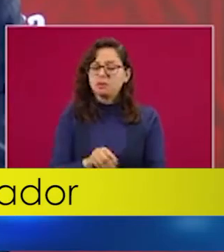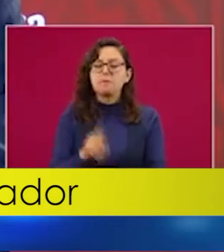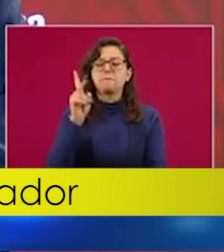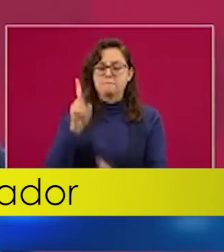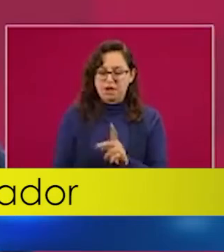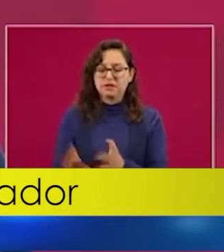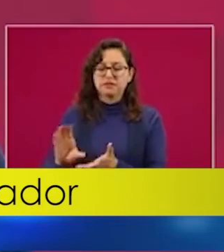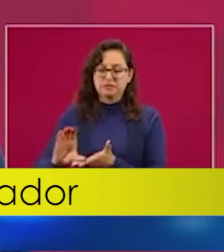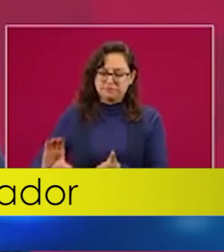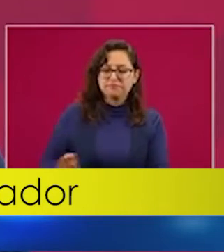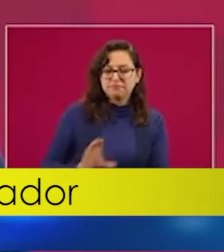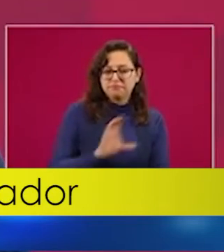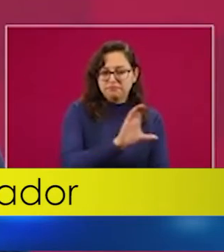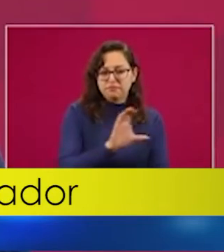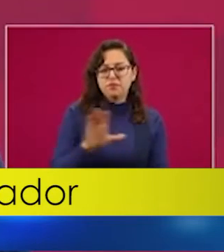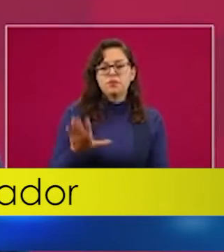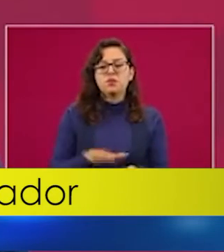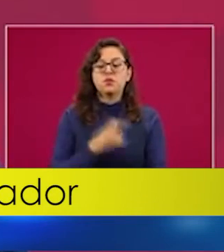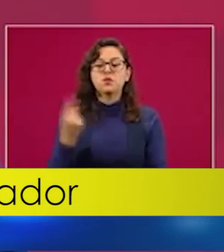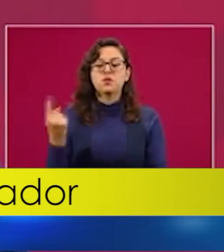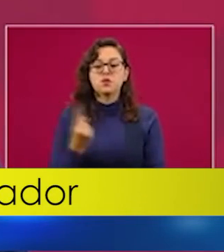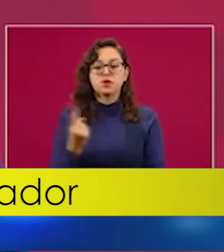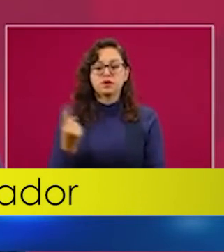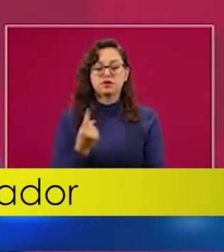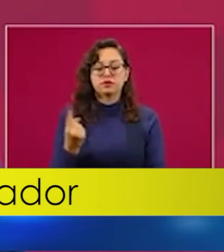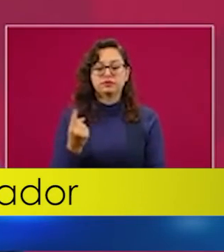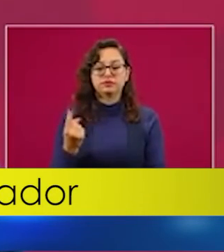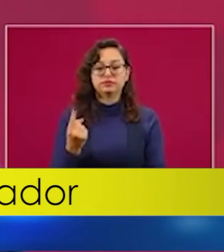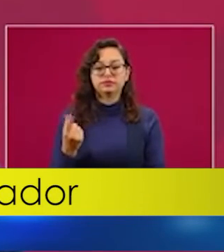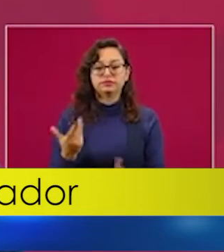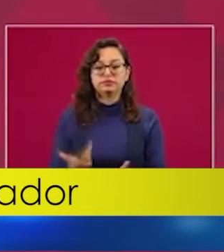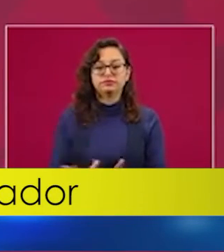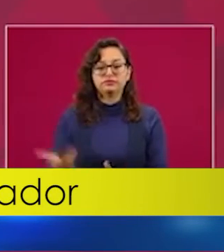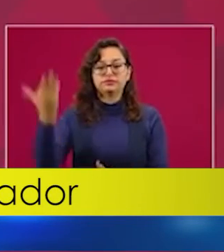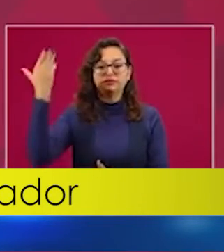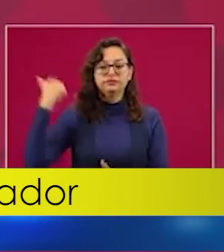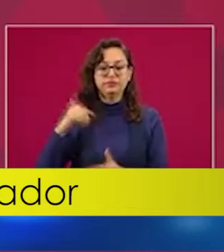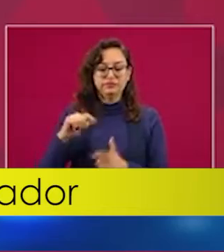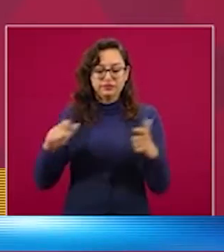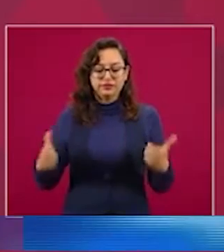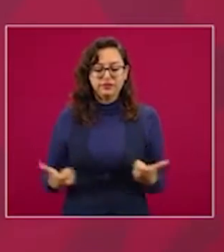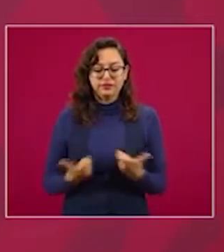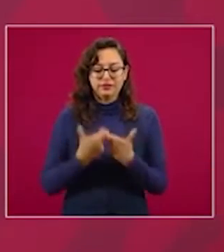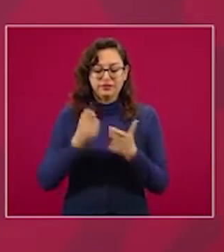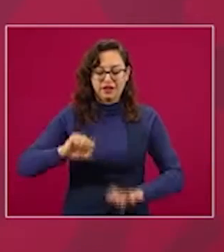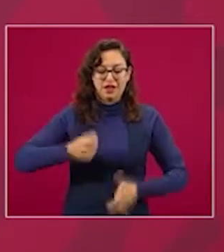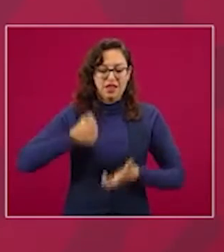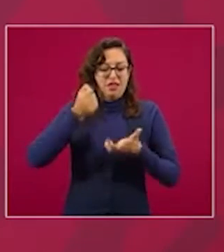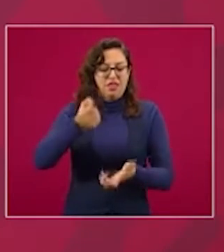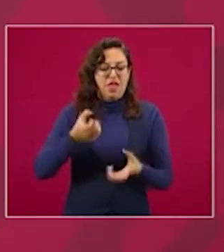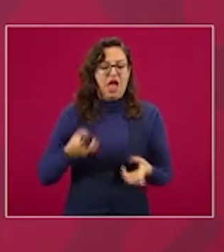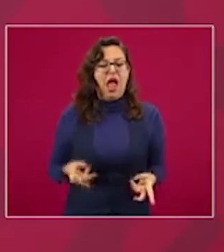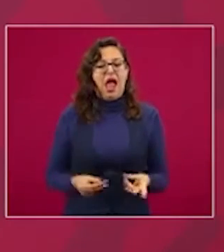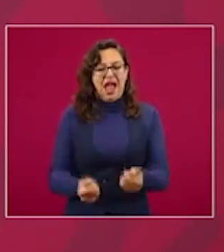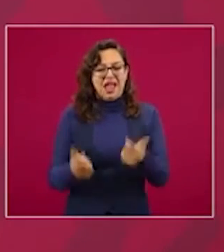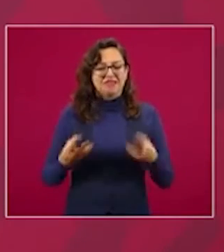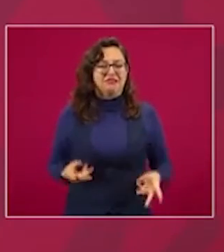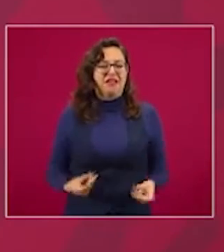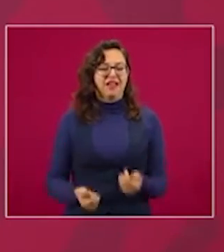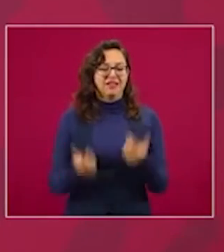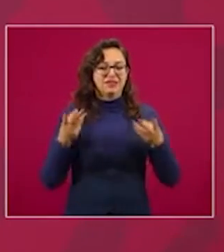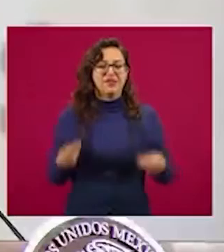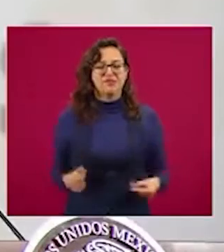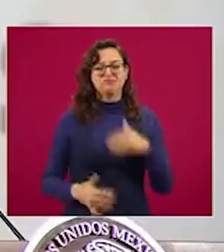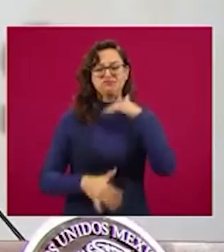cantidad considerable, porque había mucho derroche y mucha corrupción.